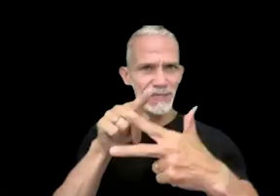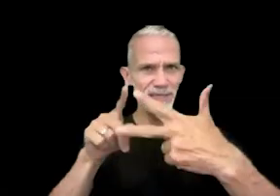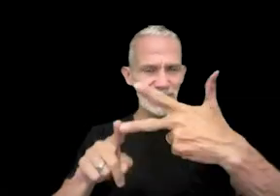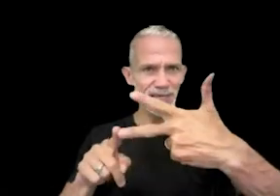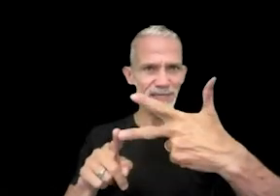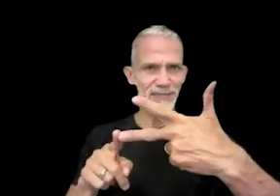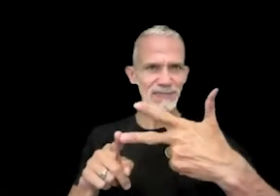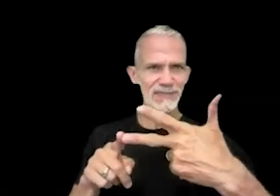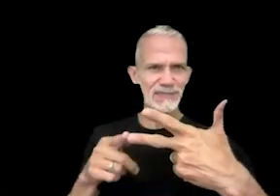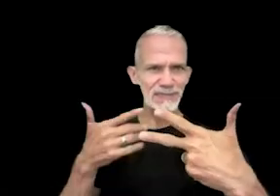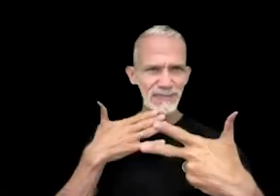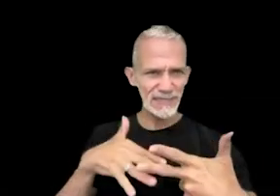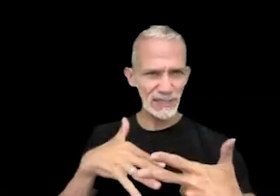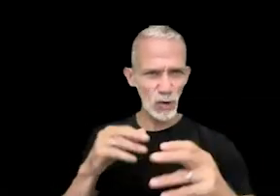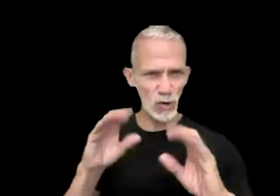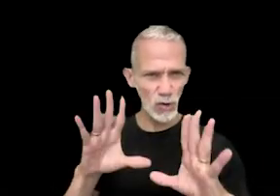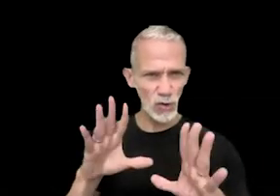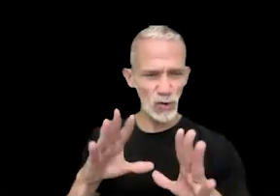¿Esto se entendió? O